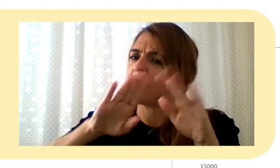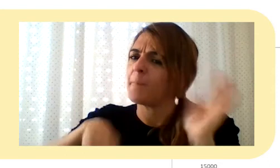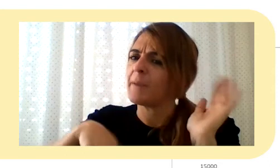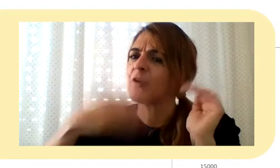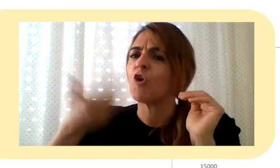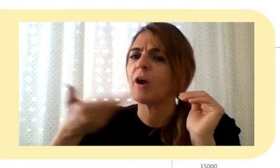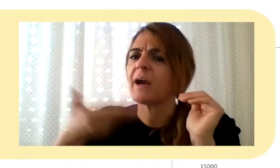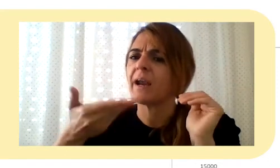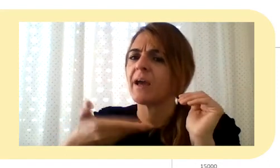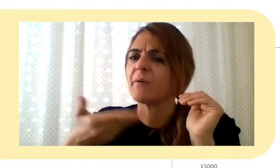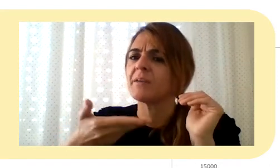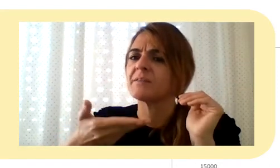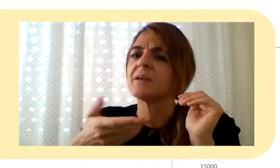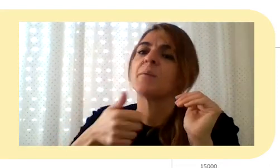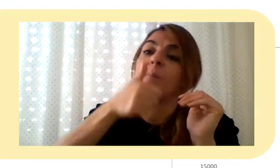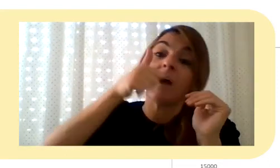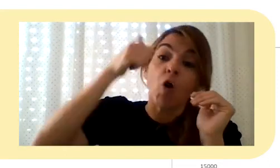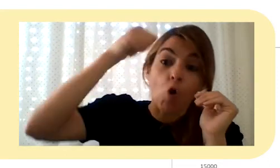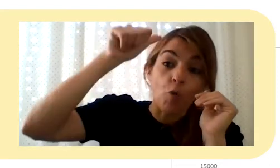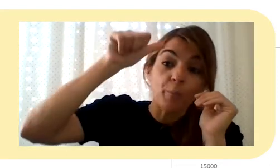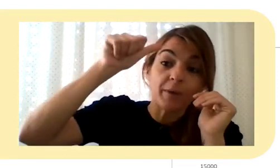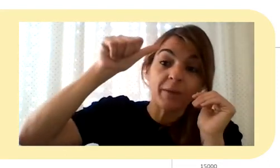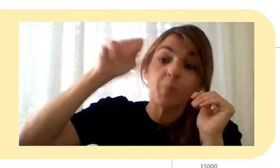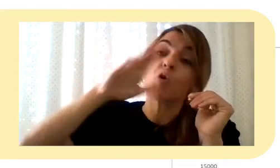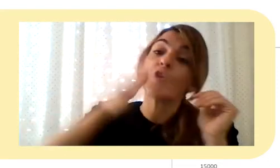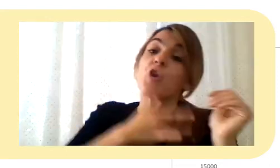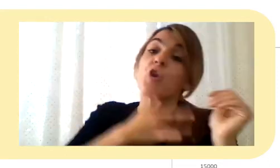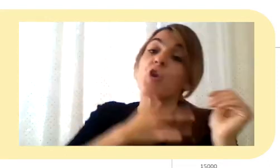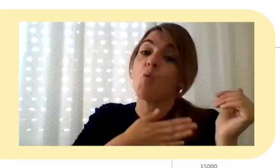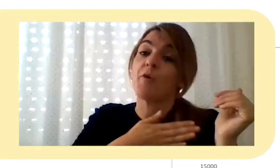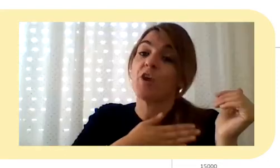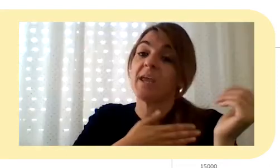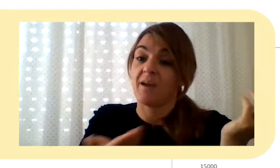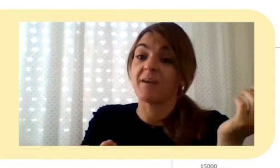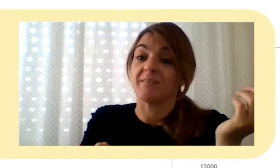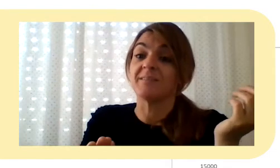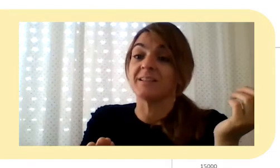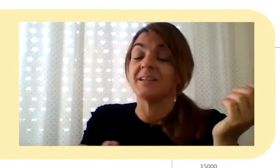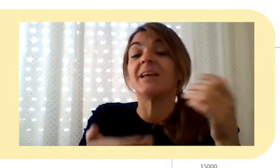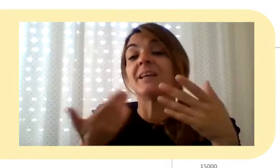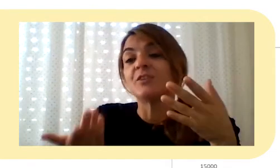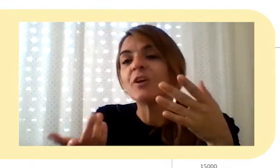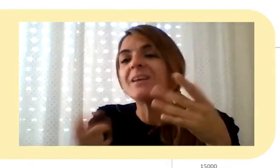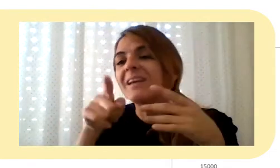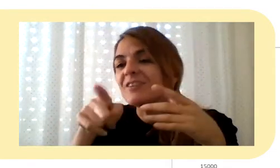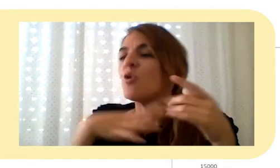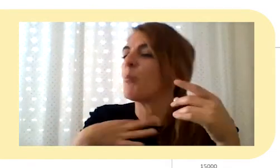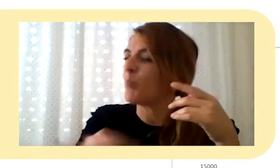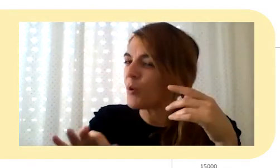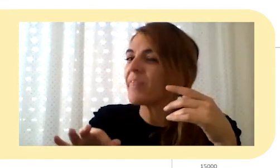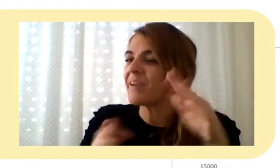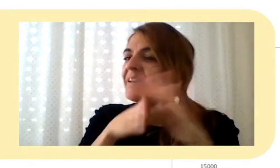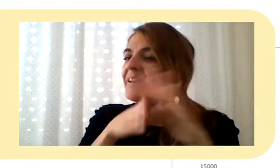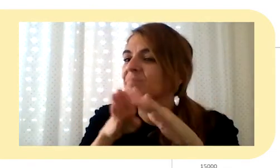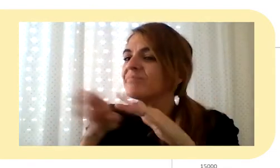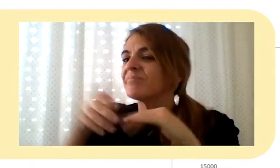de las neumonías de los hombres. No es que la mujer no tenga, que veis que tienen, pero mucho más los hombres. Y esto probablemente es lo que causó un mayor ingreso